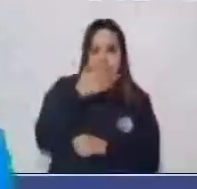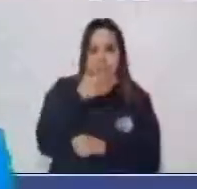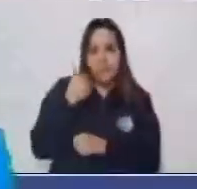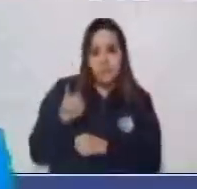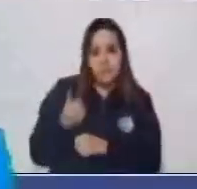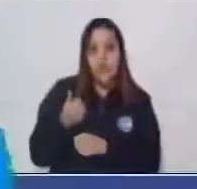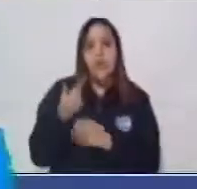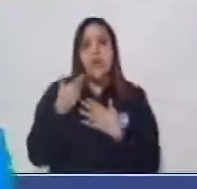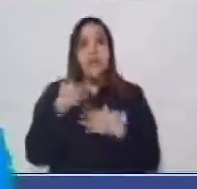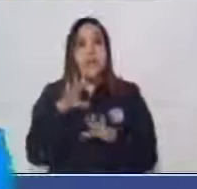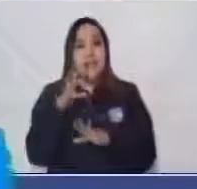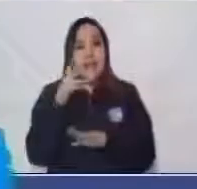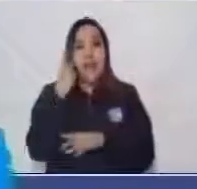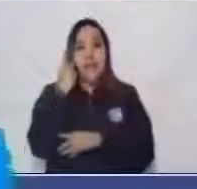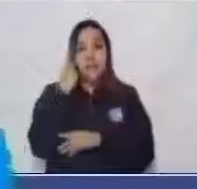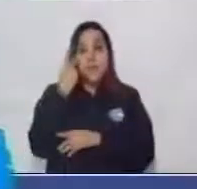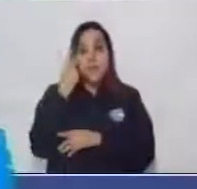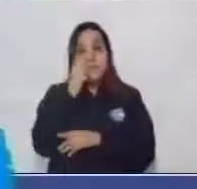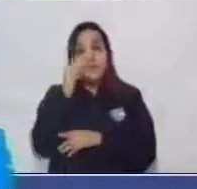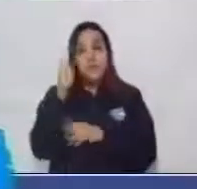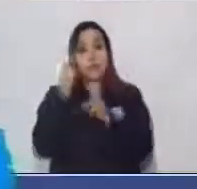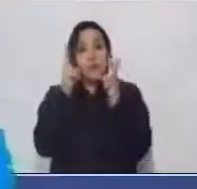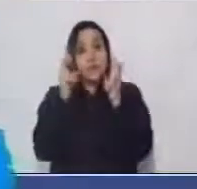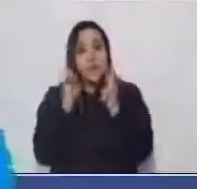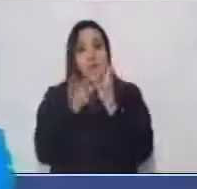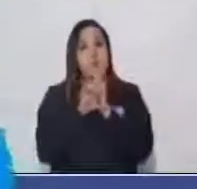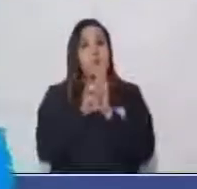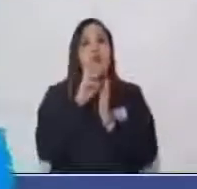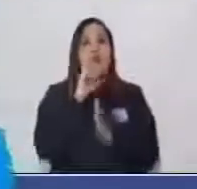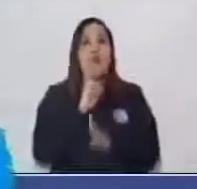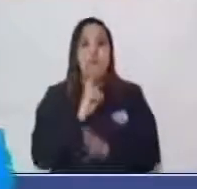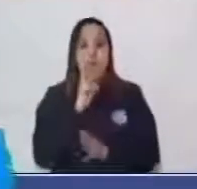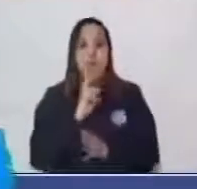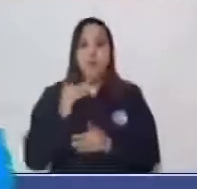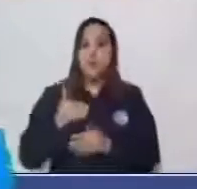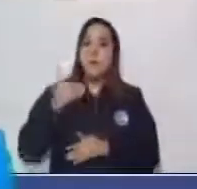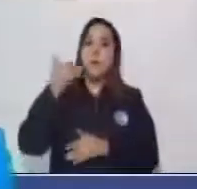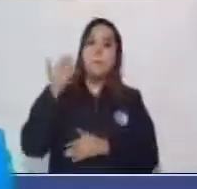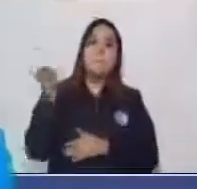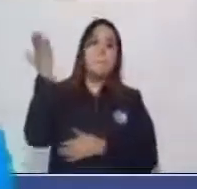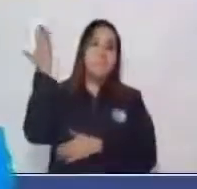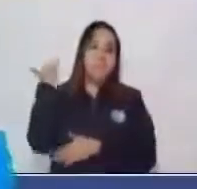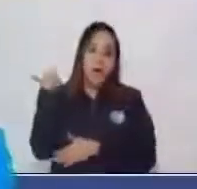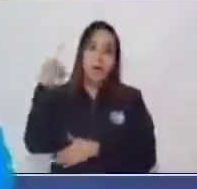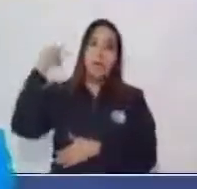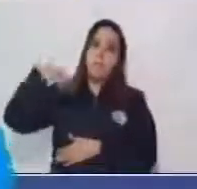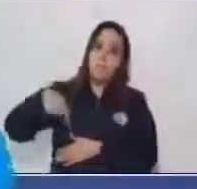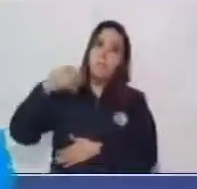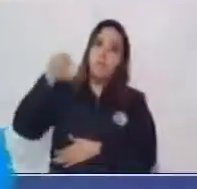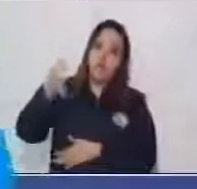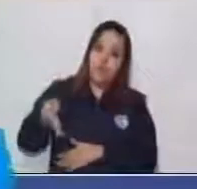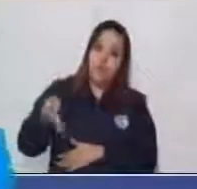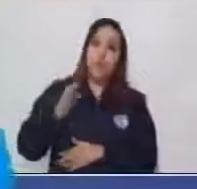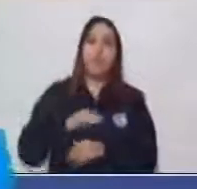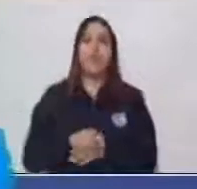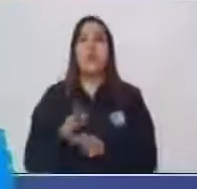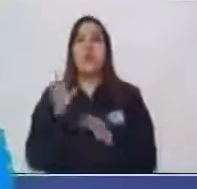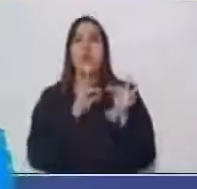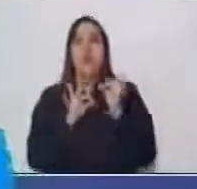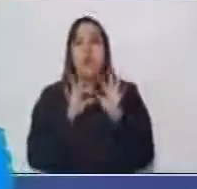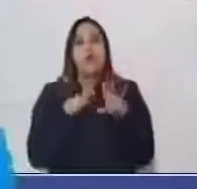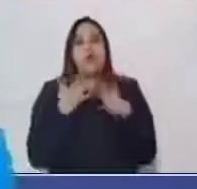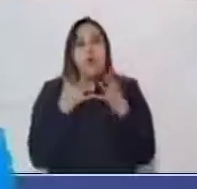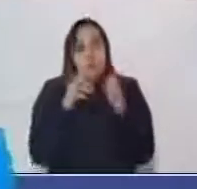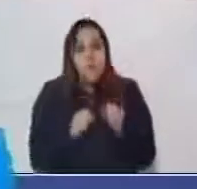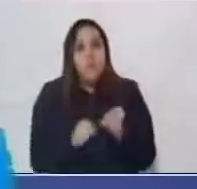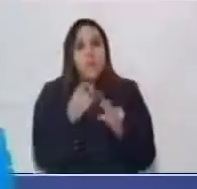También ya hemos visto otros temas como la conjugación de verbos, cómo se utilizan determinadas palabras dentro de la